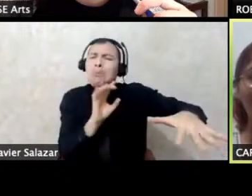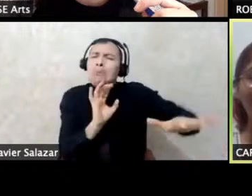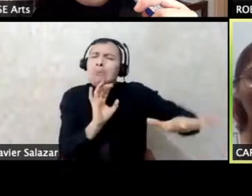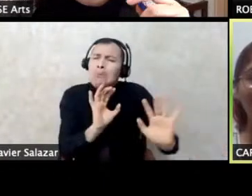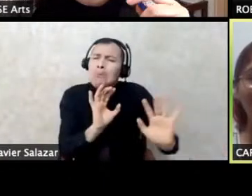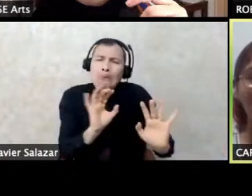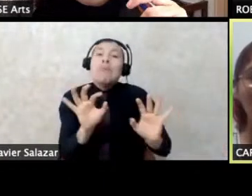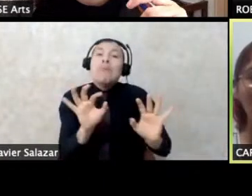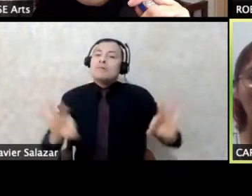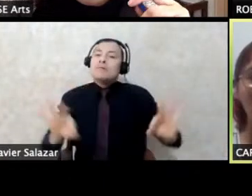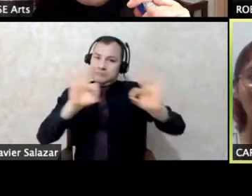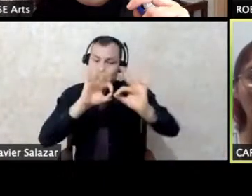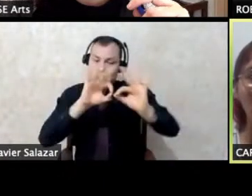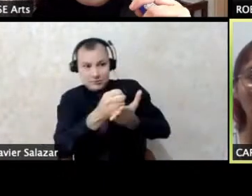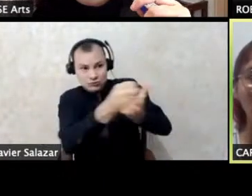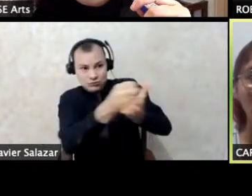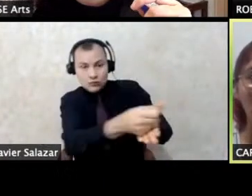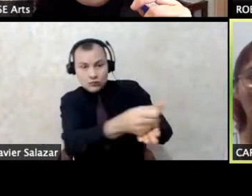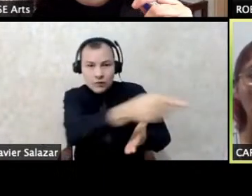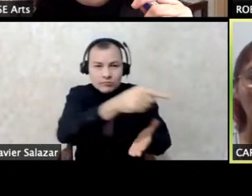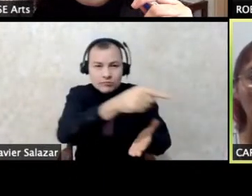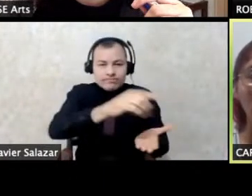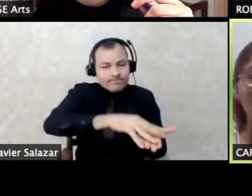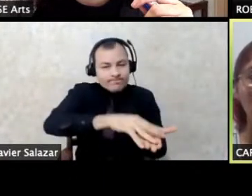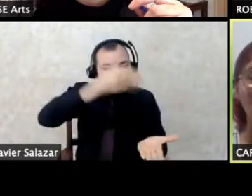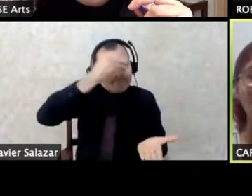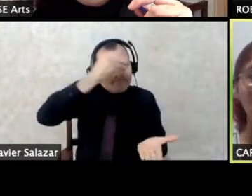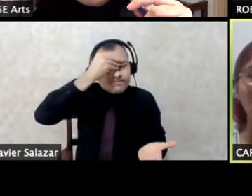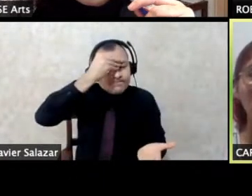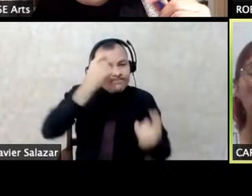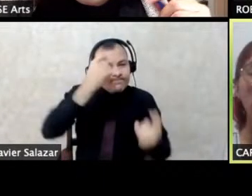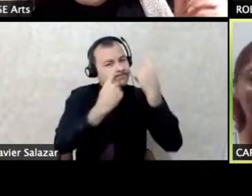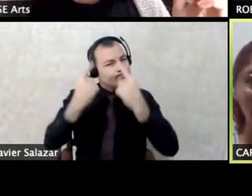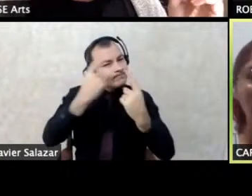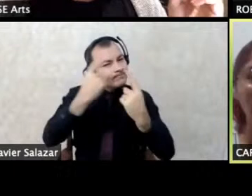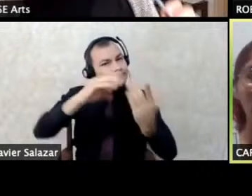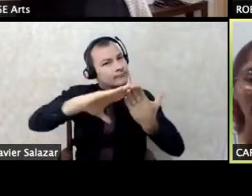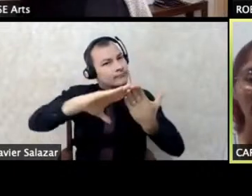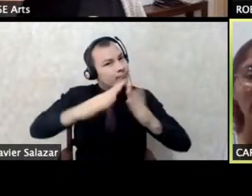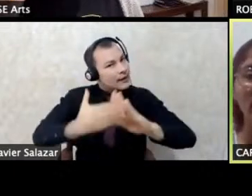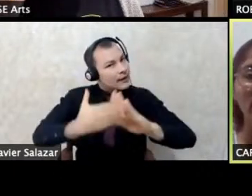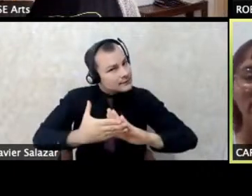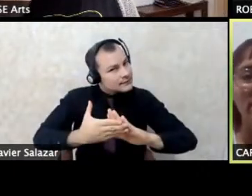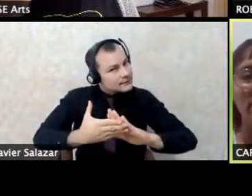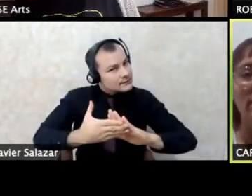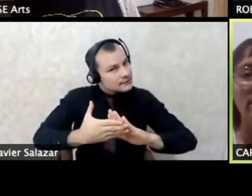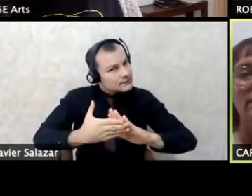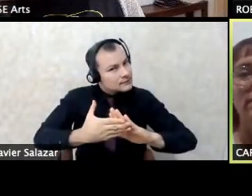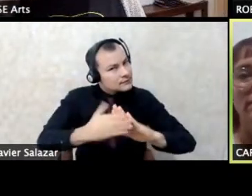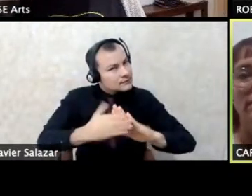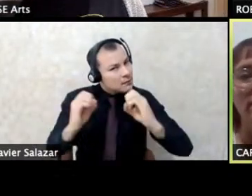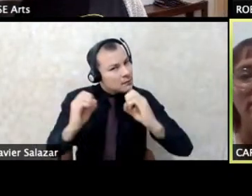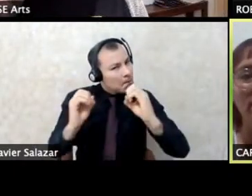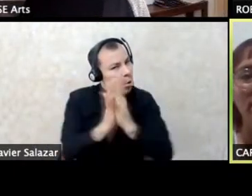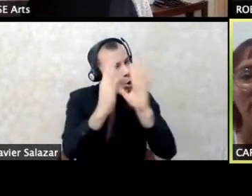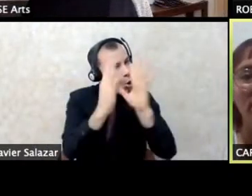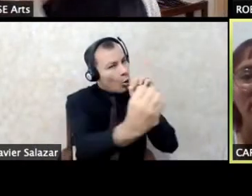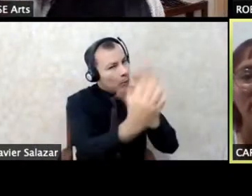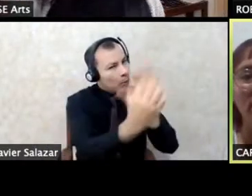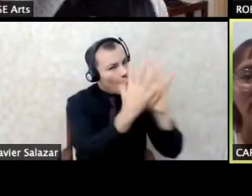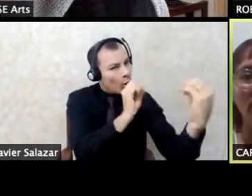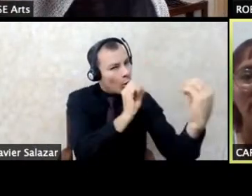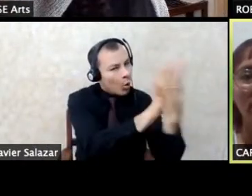de los conflictos, o de más bien de cómo solucionar los conflictos que se dan a nivel